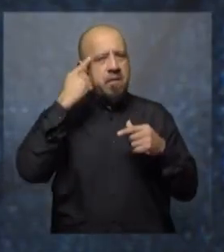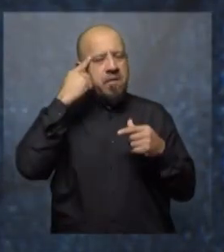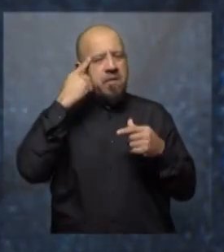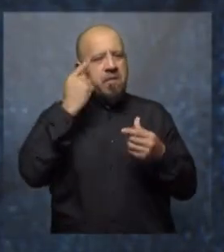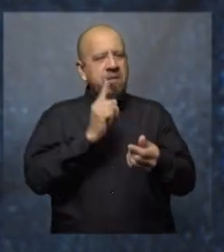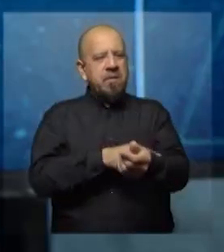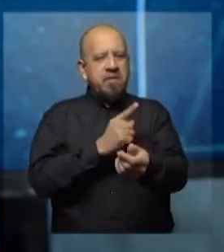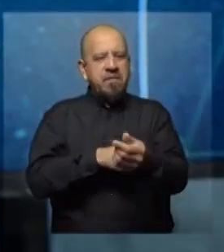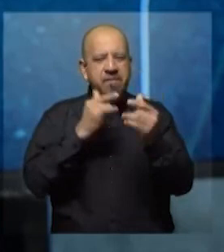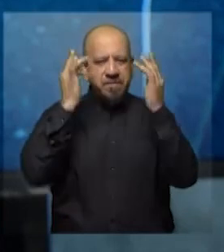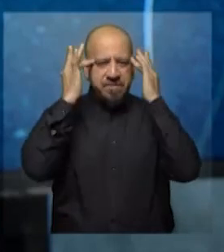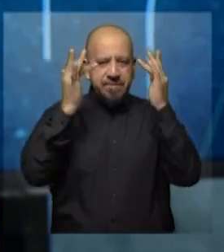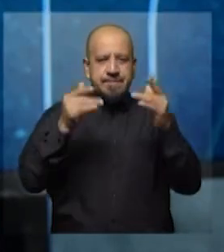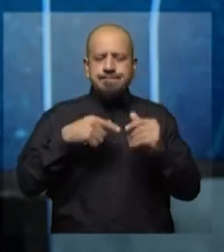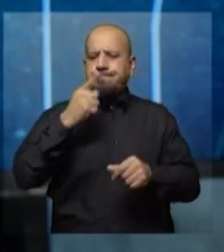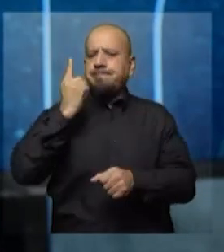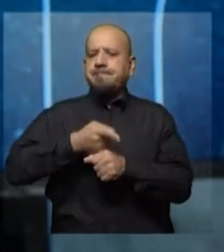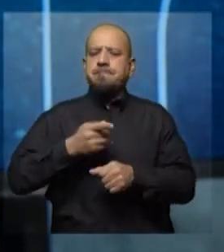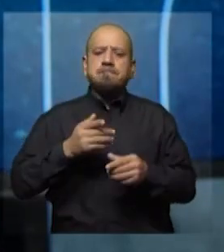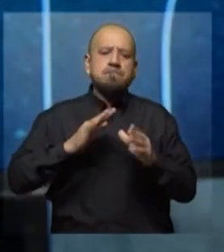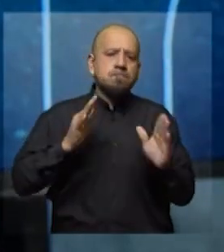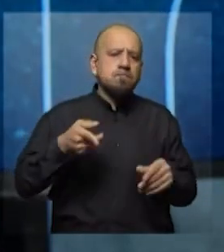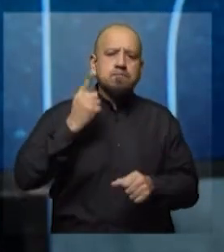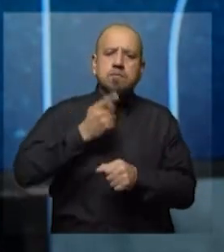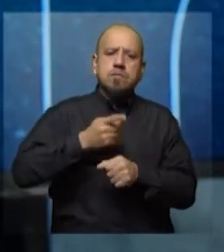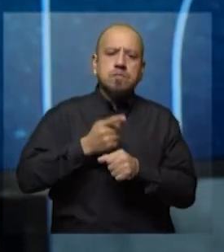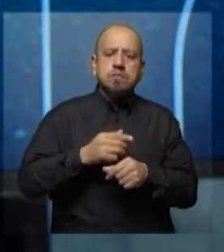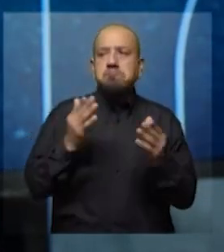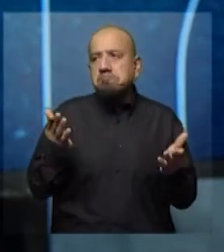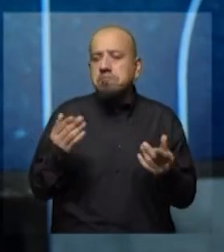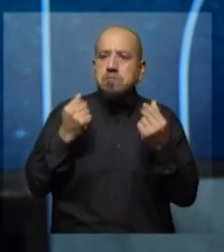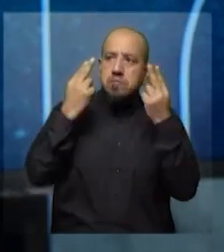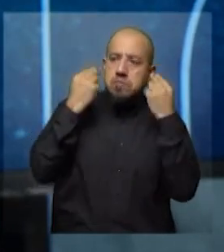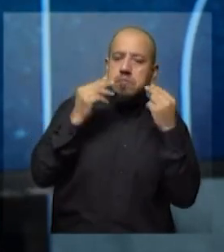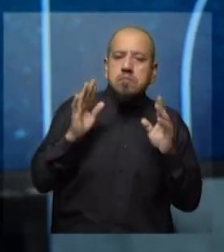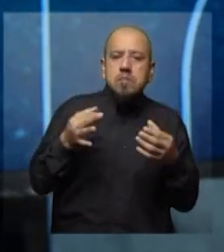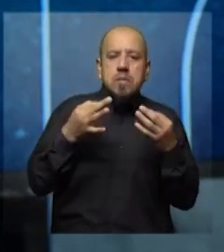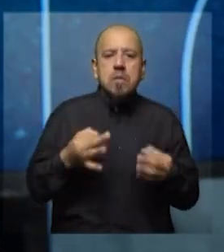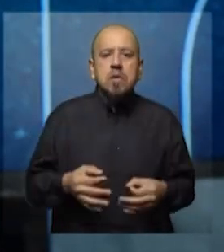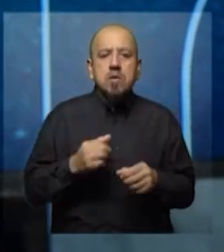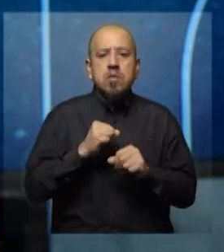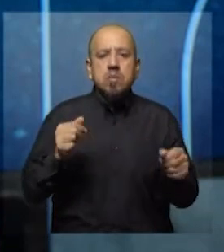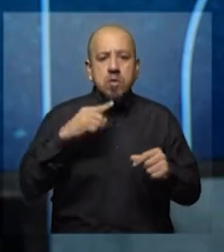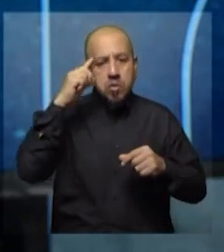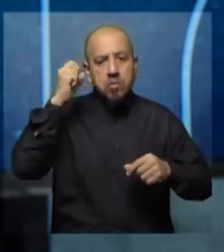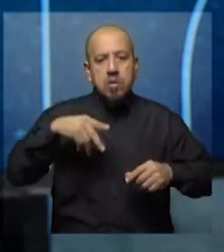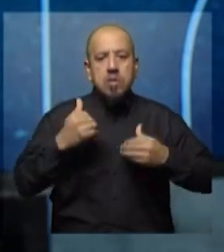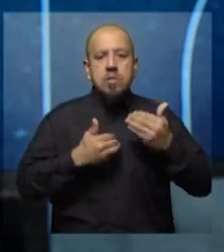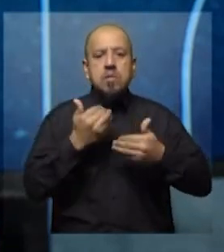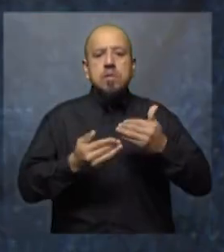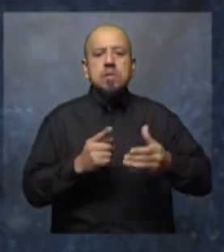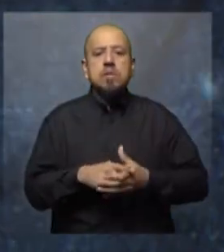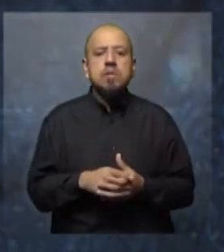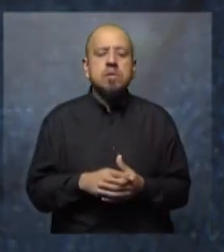acostumbrada educación vertical donde se dan órdenes y los chicles chilenas están no no pueden opinar mucho en el proceso digamos